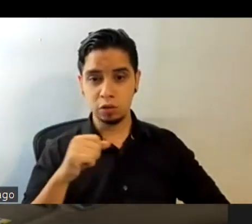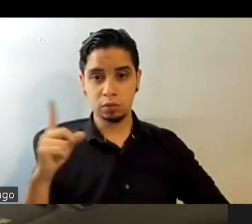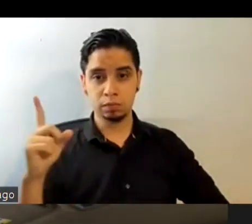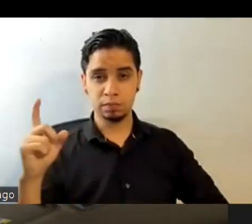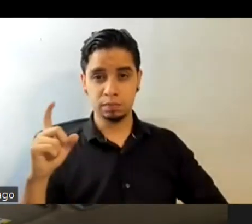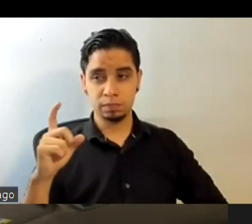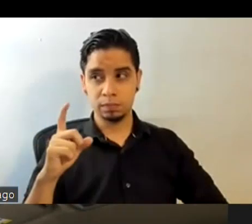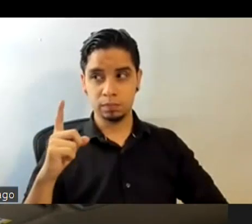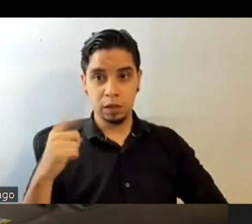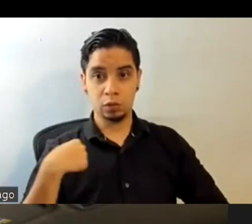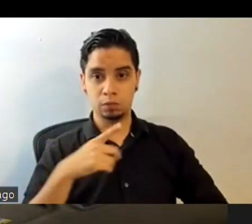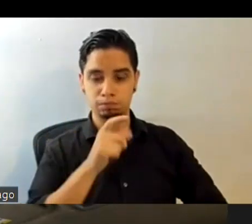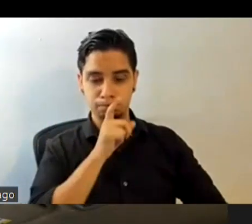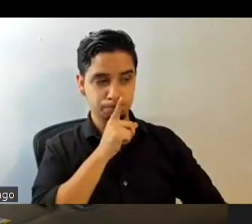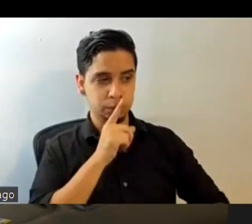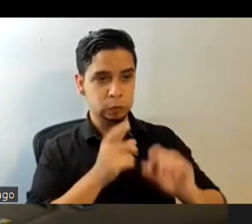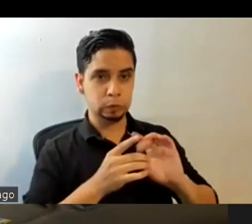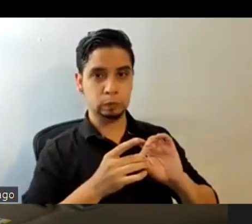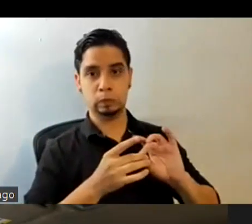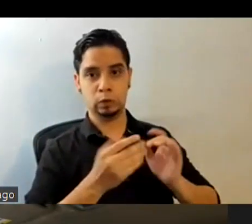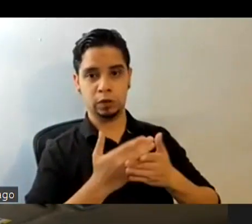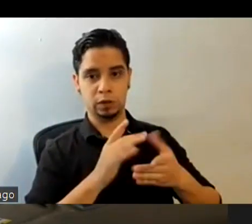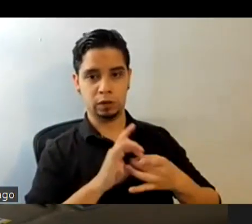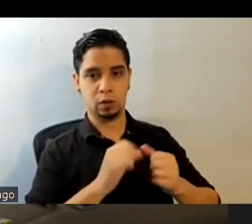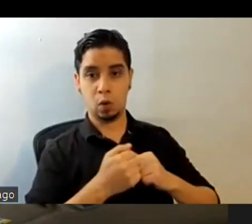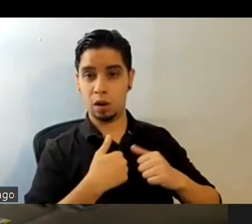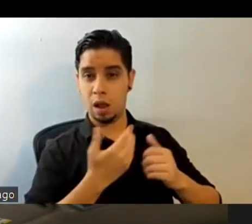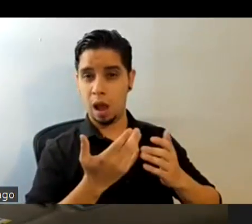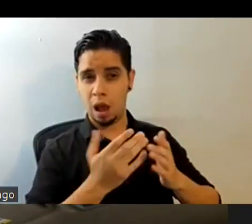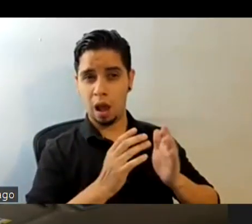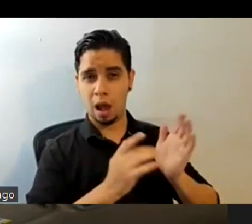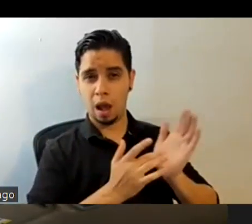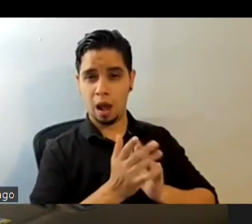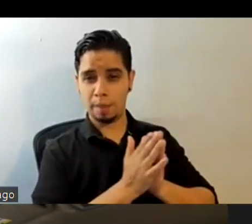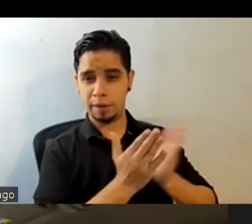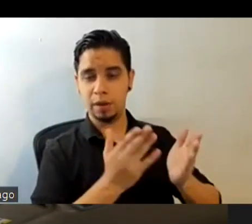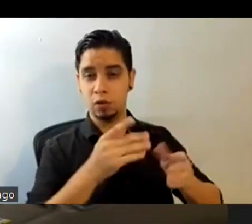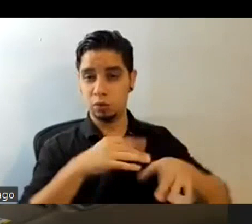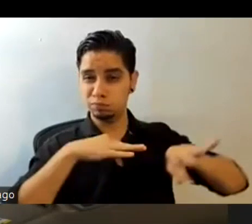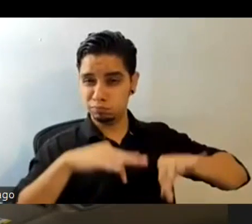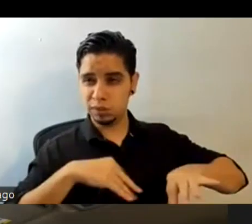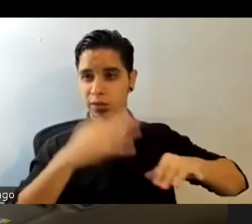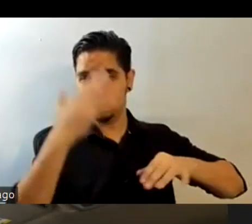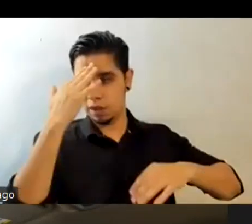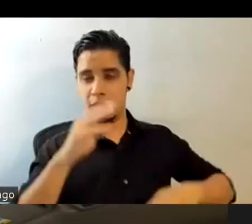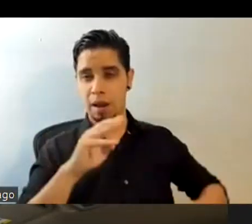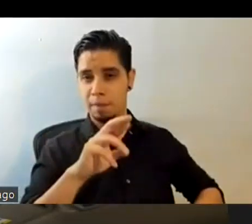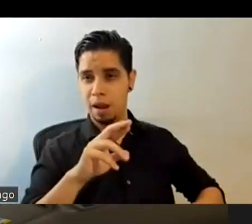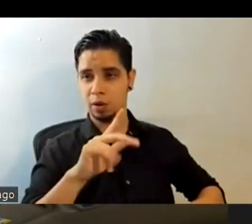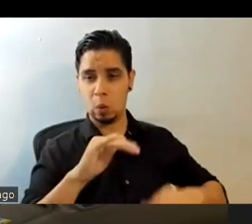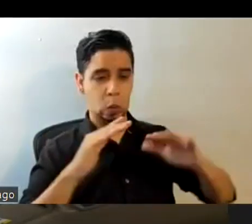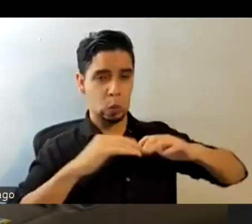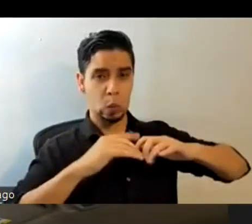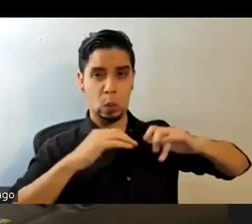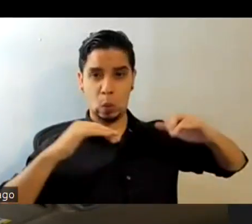cambiar el tema y hacer que estaba contándole una historia de la Biblia. Ah, mira, en este momento el mar rojo se abre y pasa el pueblo de Israel por ahí